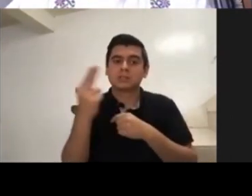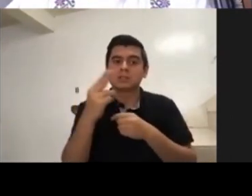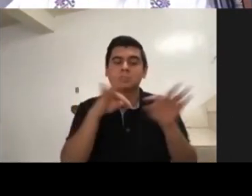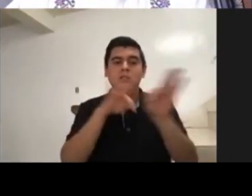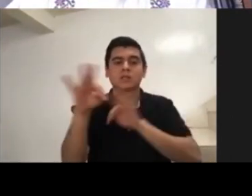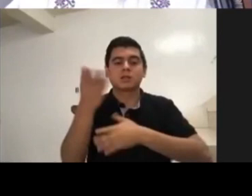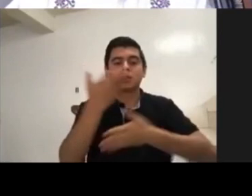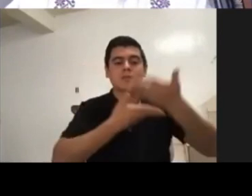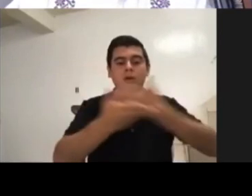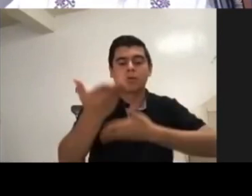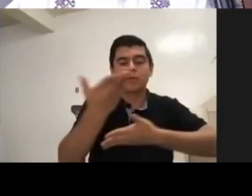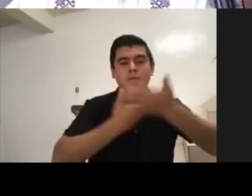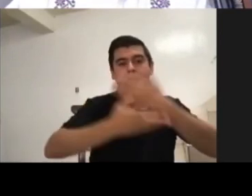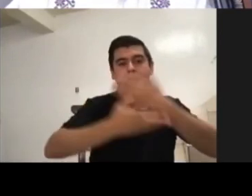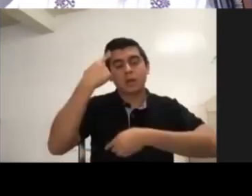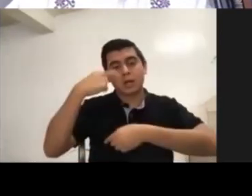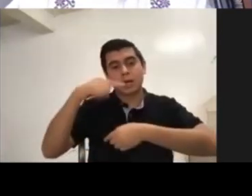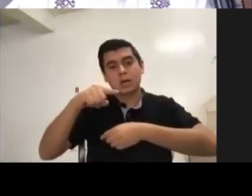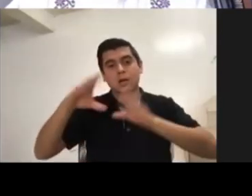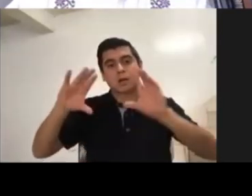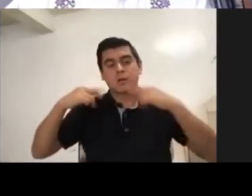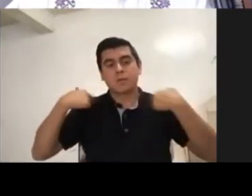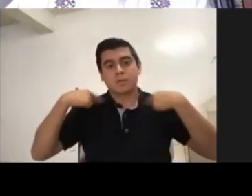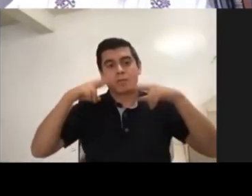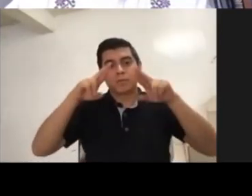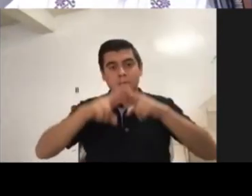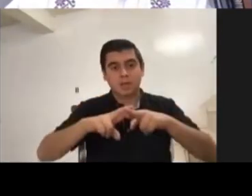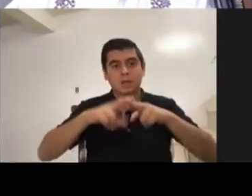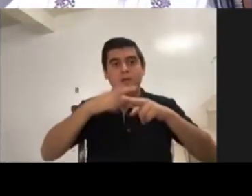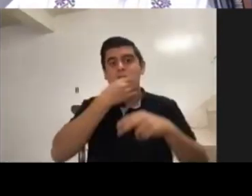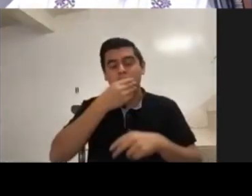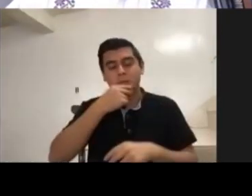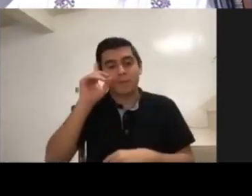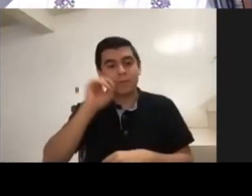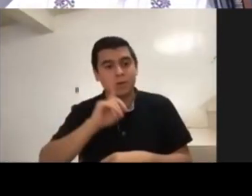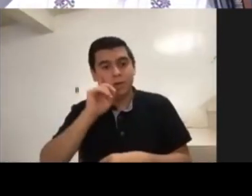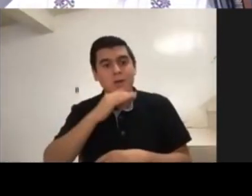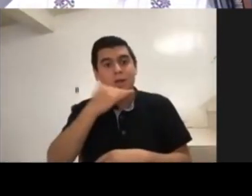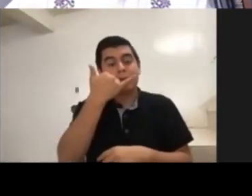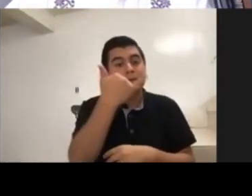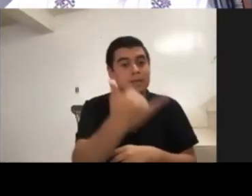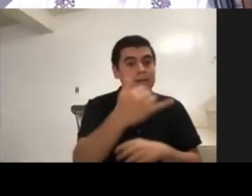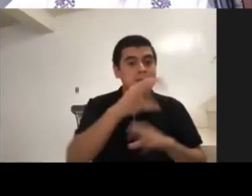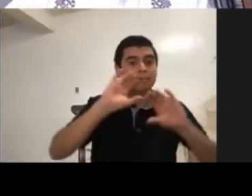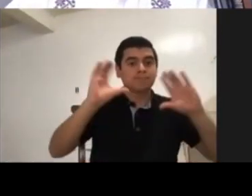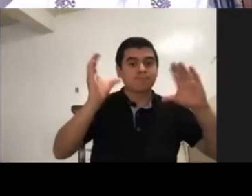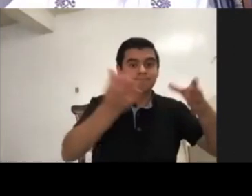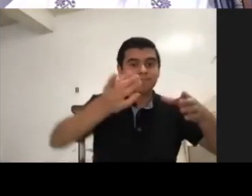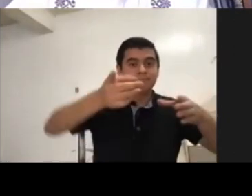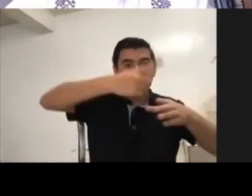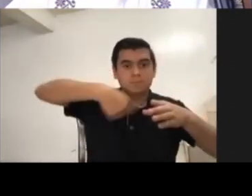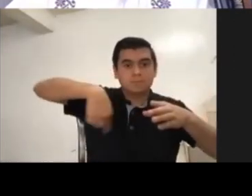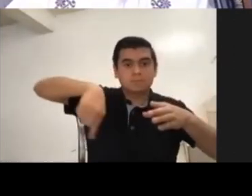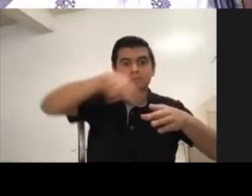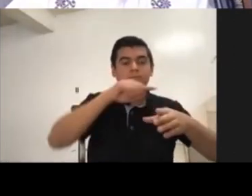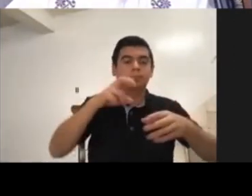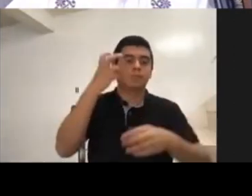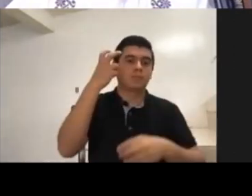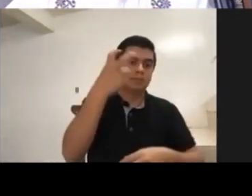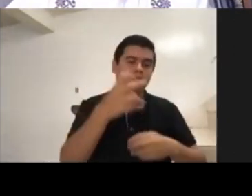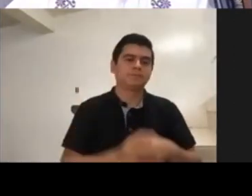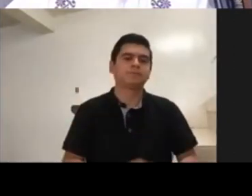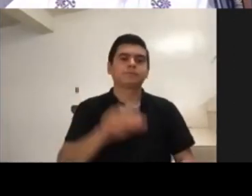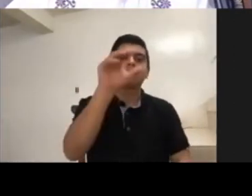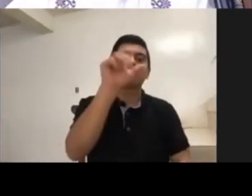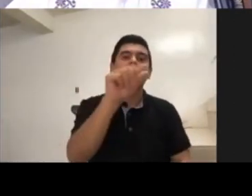entre los maestros y las maestras y las comunidades. Creo que Adriana se refirió a esto de manera muy,